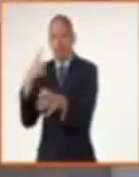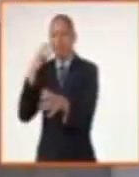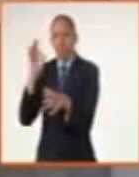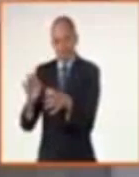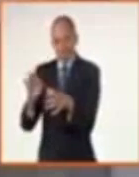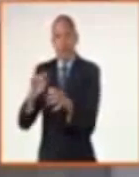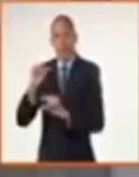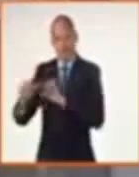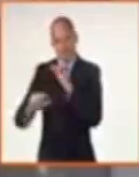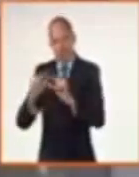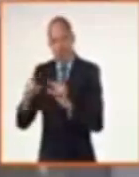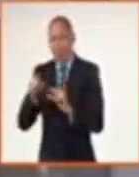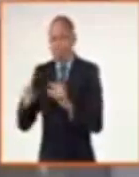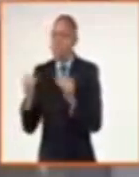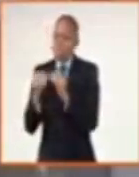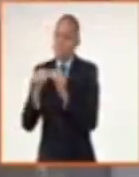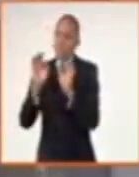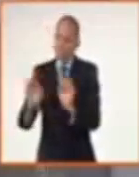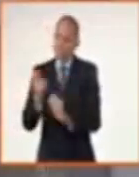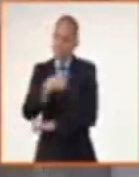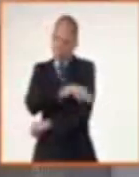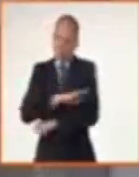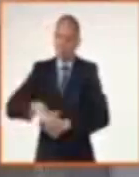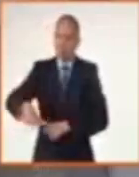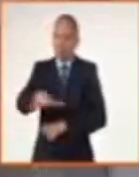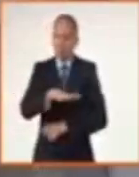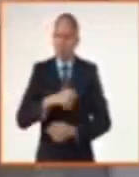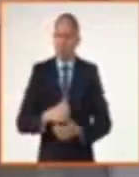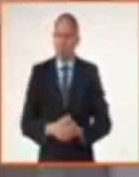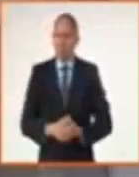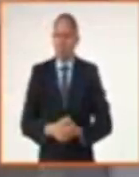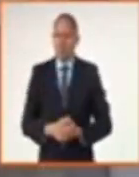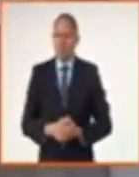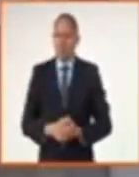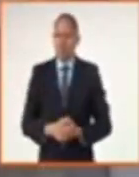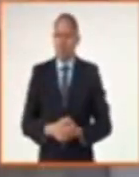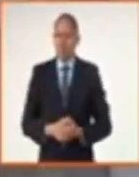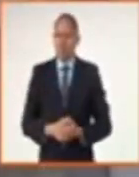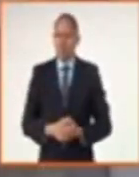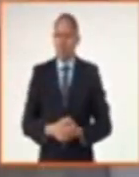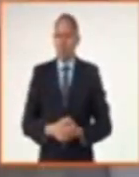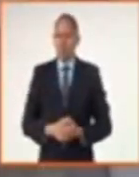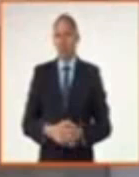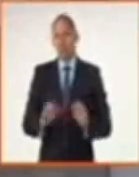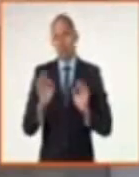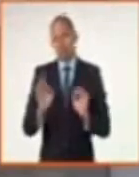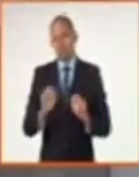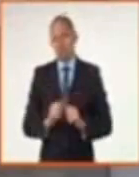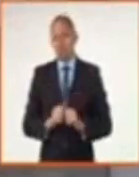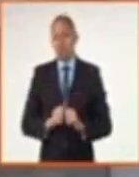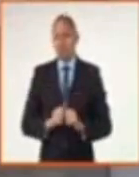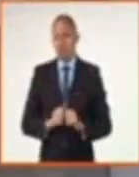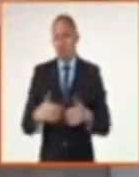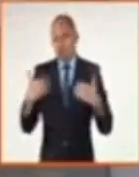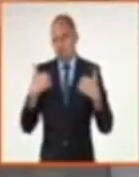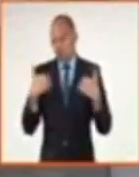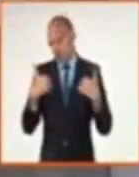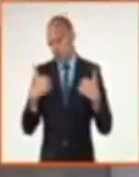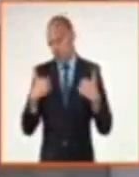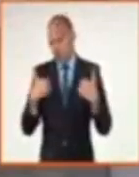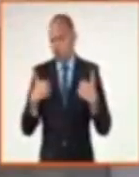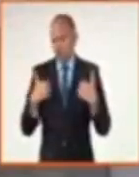del país, al máximo órgano del Estado. Entonces, yo realmente yo siento que es